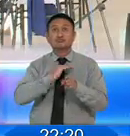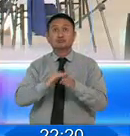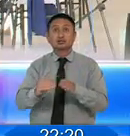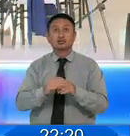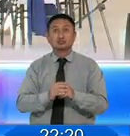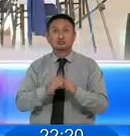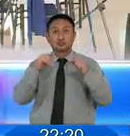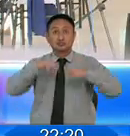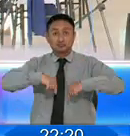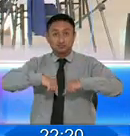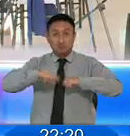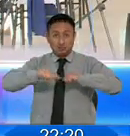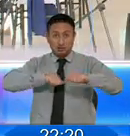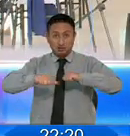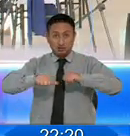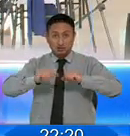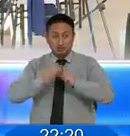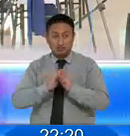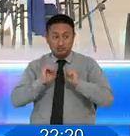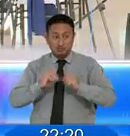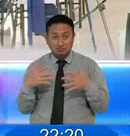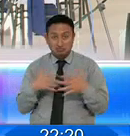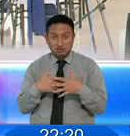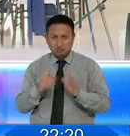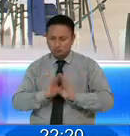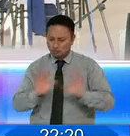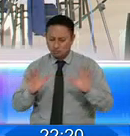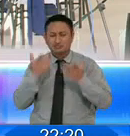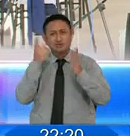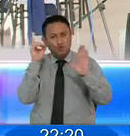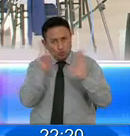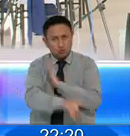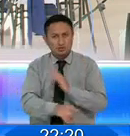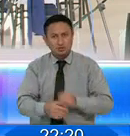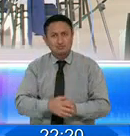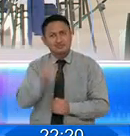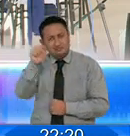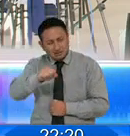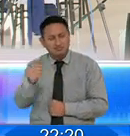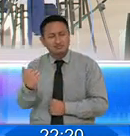esta administración perdamos el miedo, denunciemos,